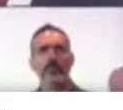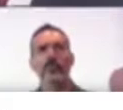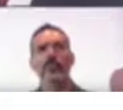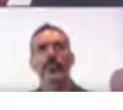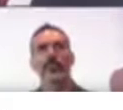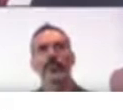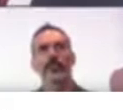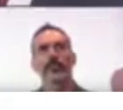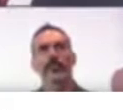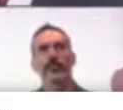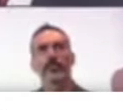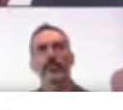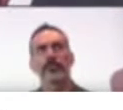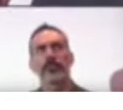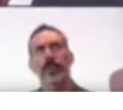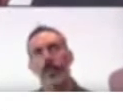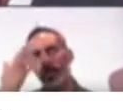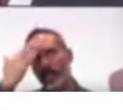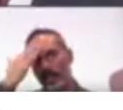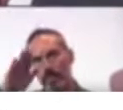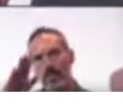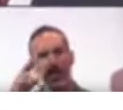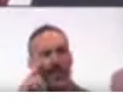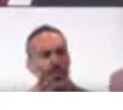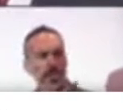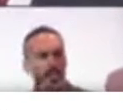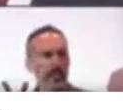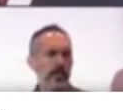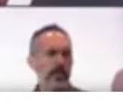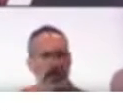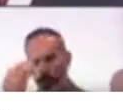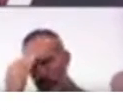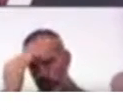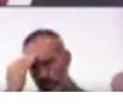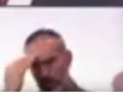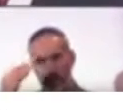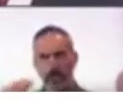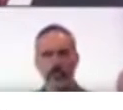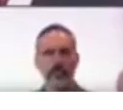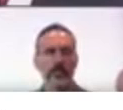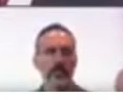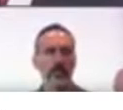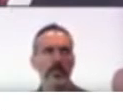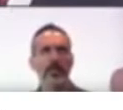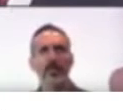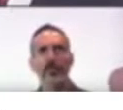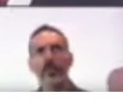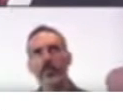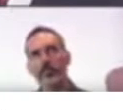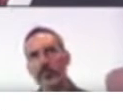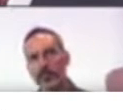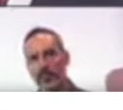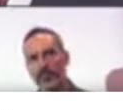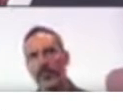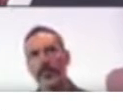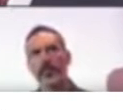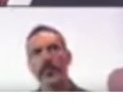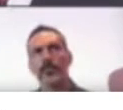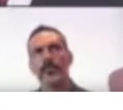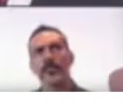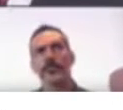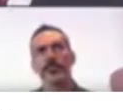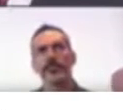que percibe perfectamente las intenciones de lo que hoy son los informes. Mi querido